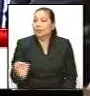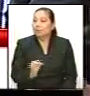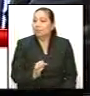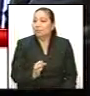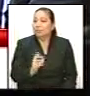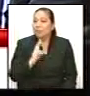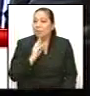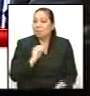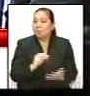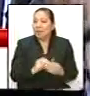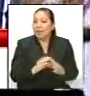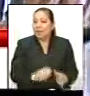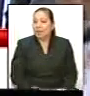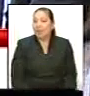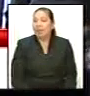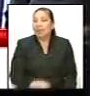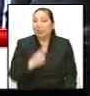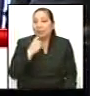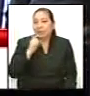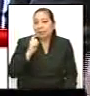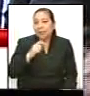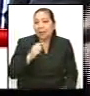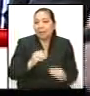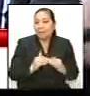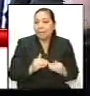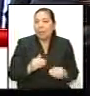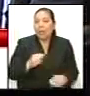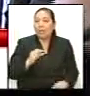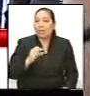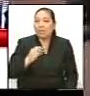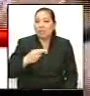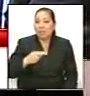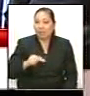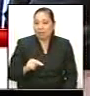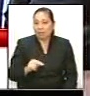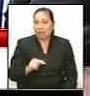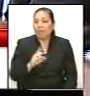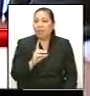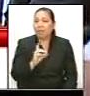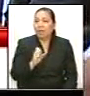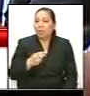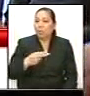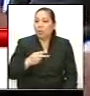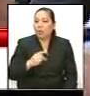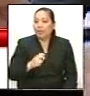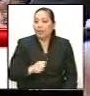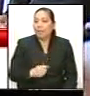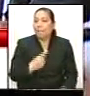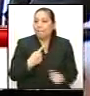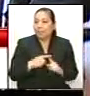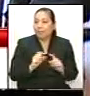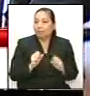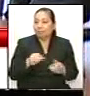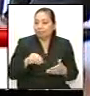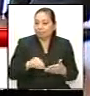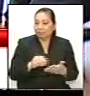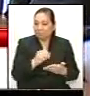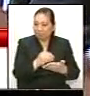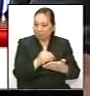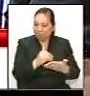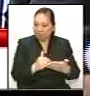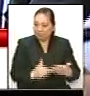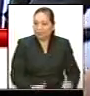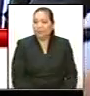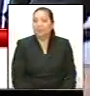acción claramente y sin señalar que los comandos Chavín de Huátar no tienen responsabilidad. En el texto dice, voy a leer solamente la parte que está encuadrada,